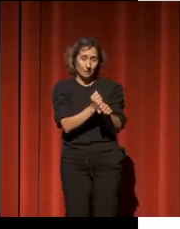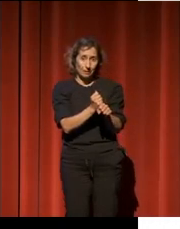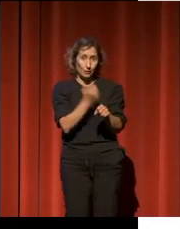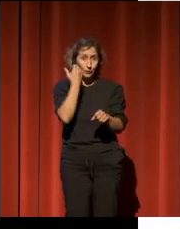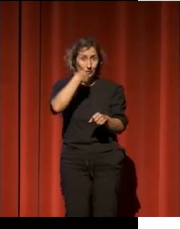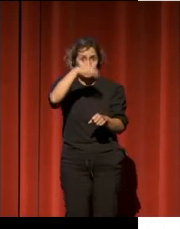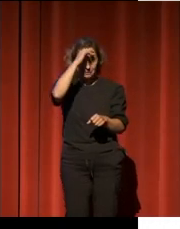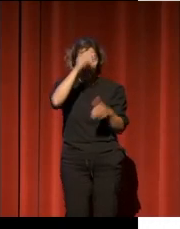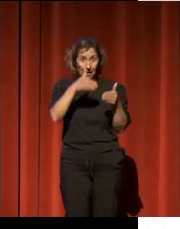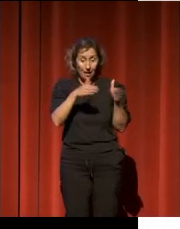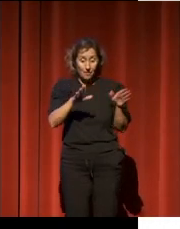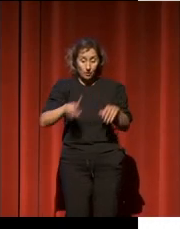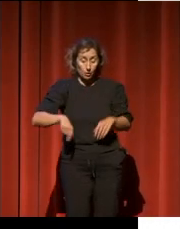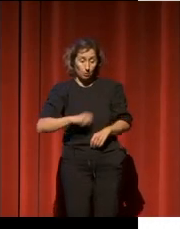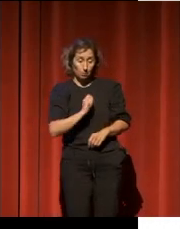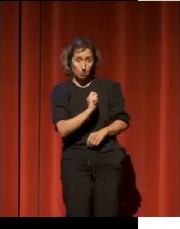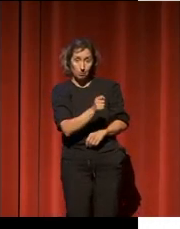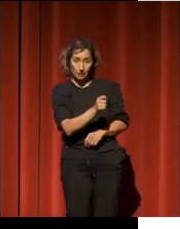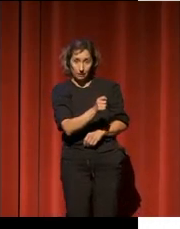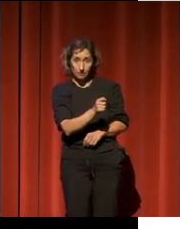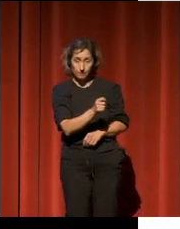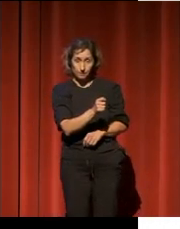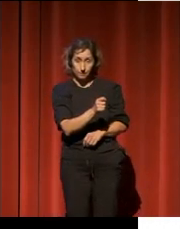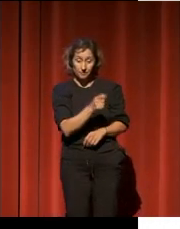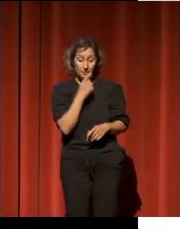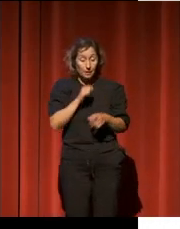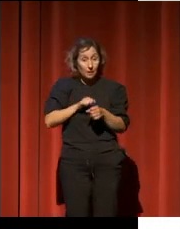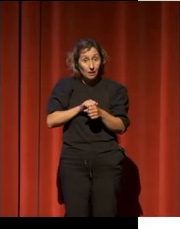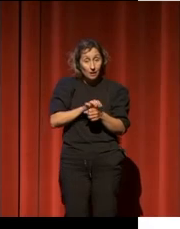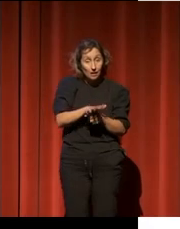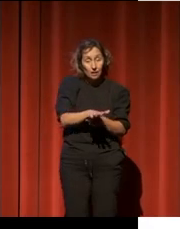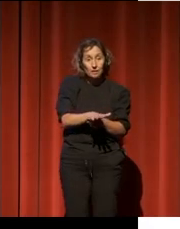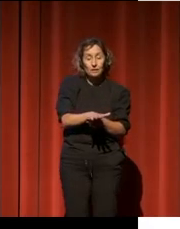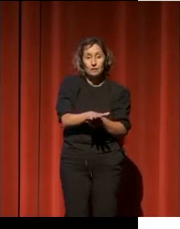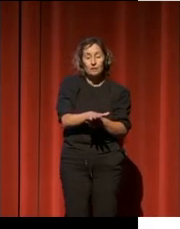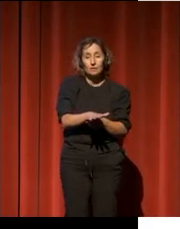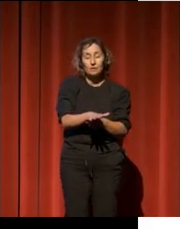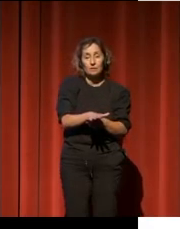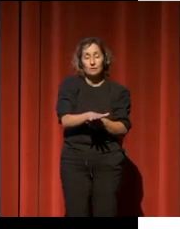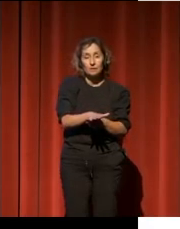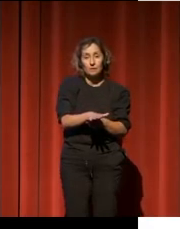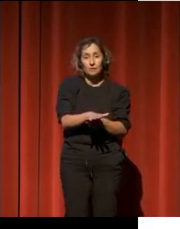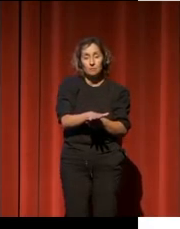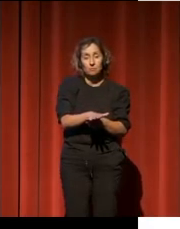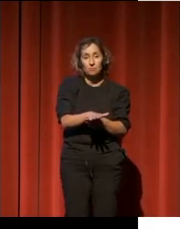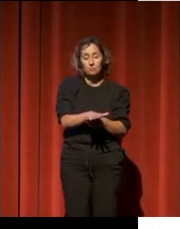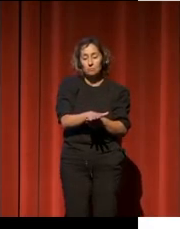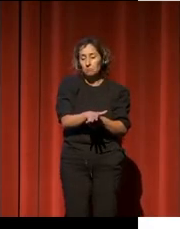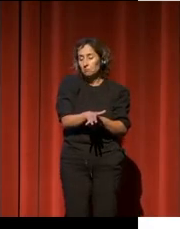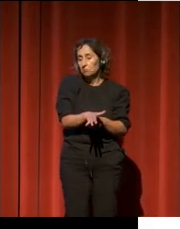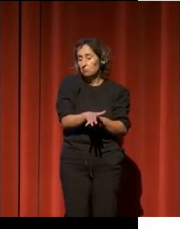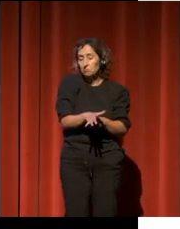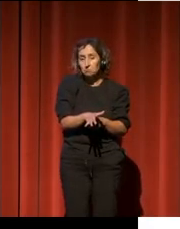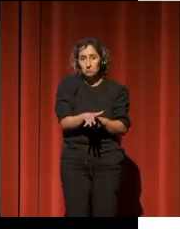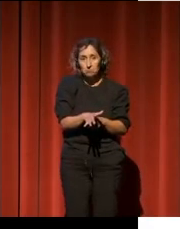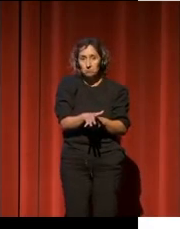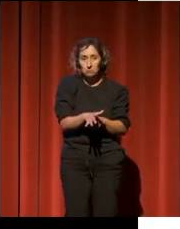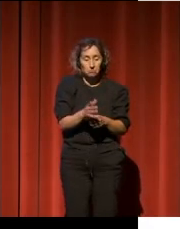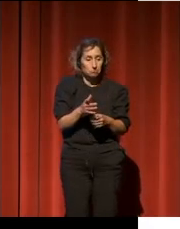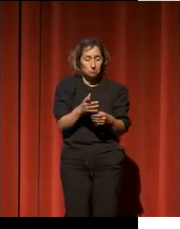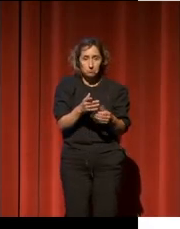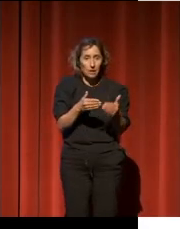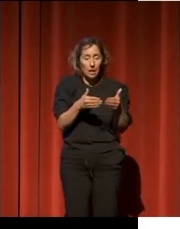fin de semana mientras que entre semana lo hacían de manera un poco activista o o